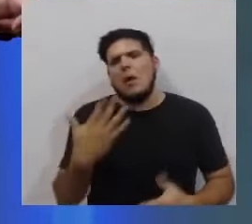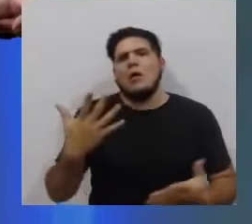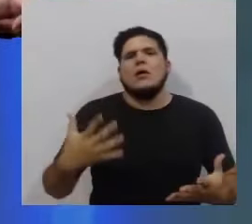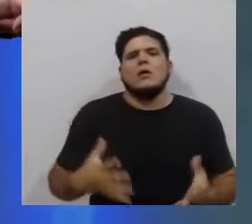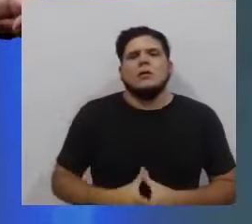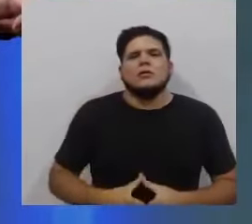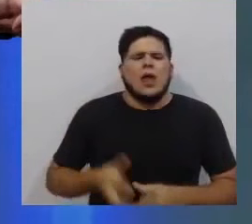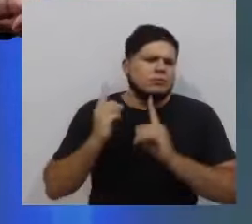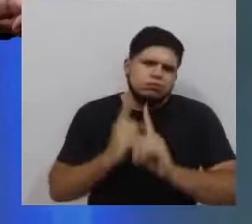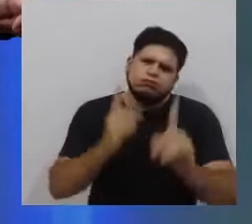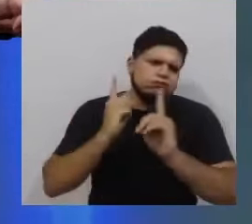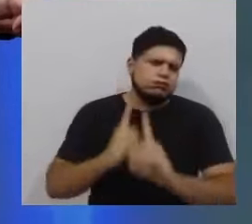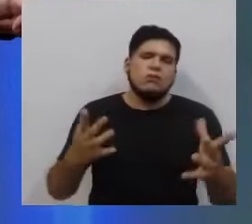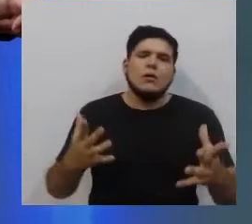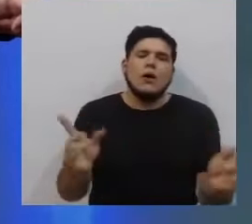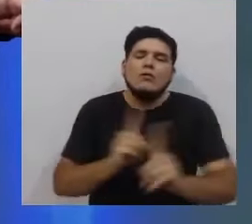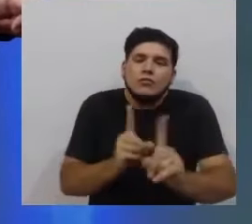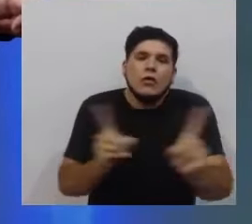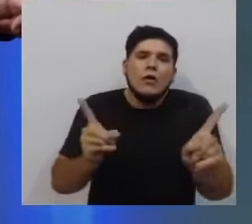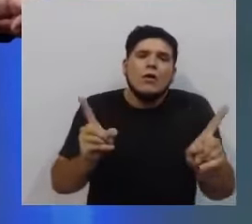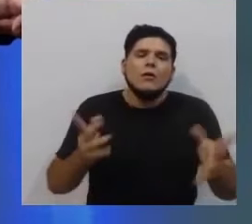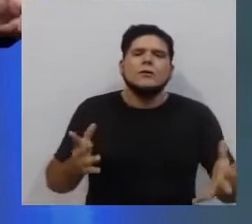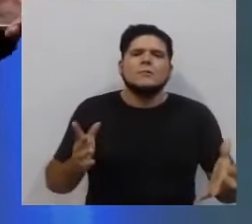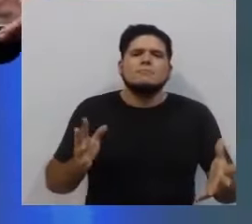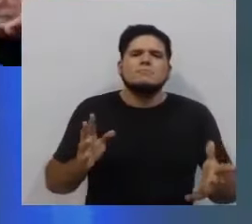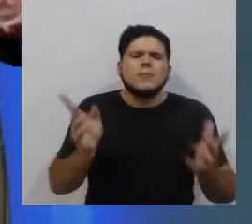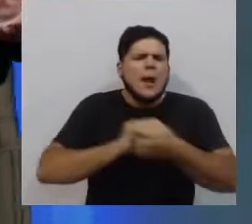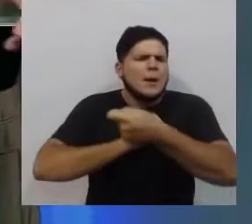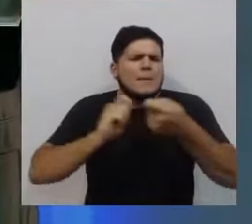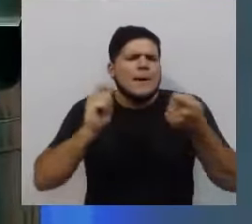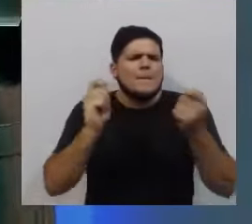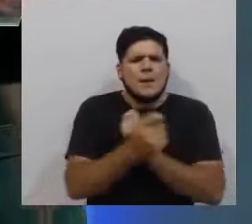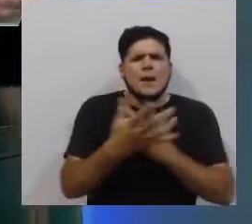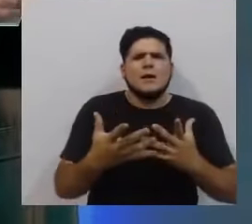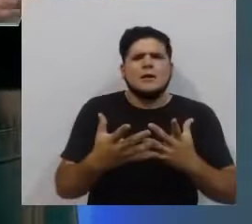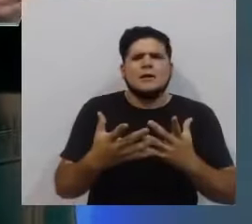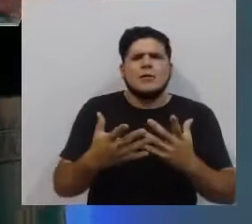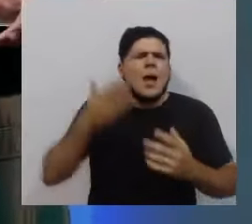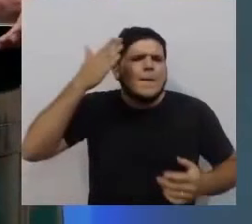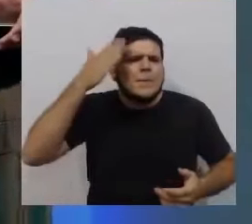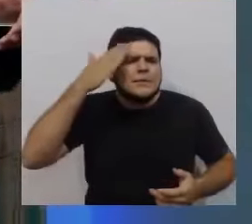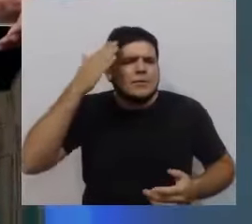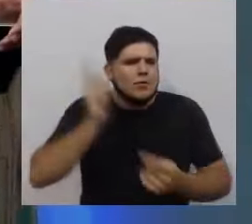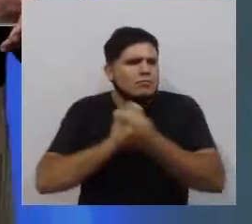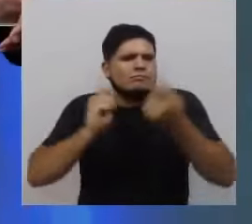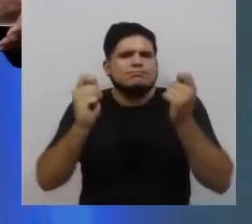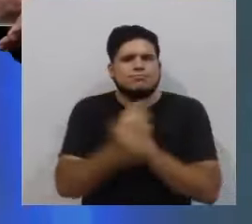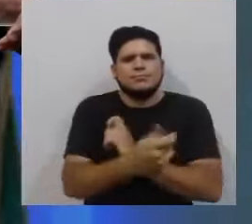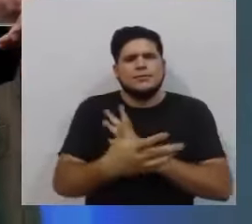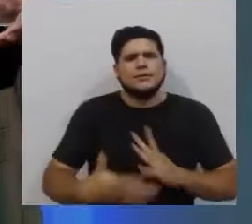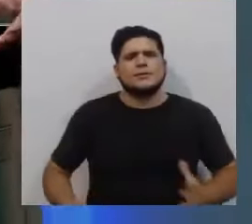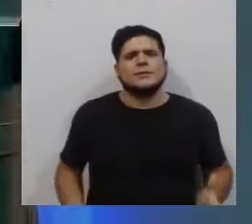jerusalén está desierta y sus puertas consumidas por el fuego por